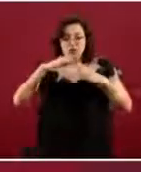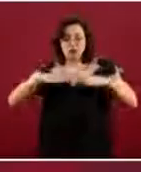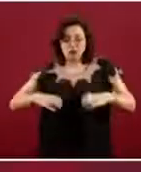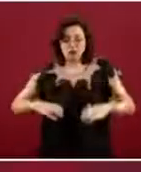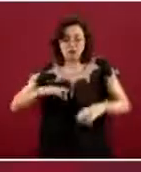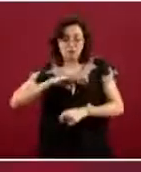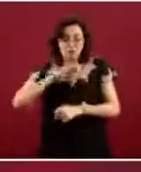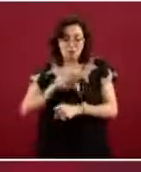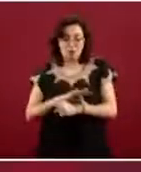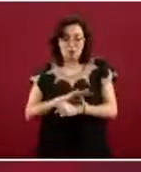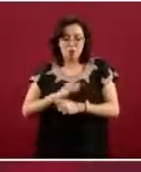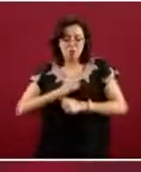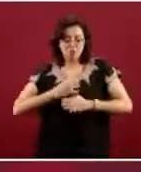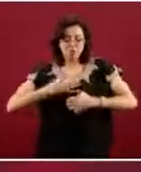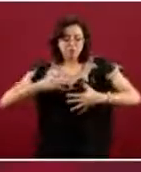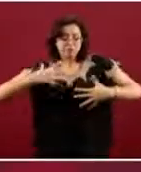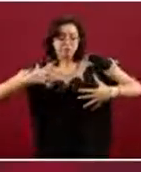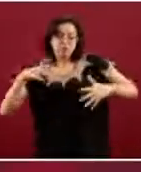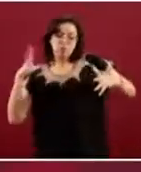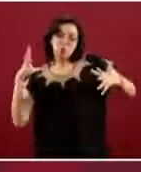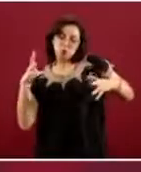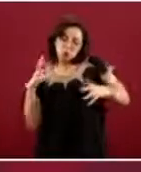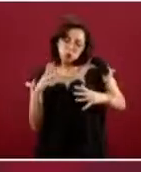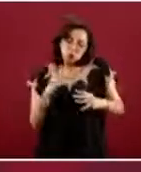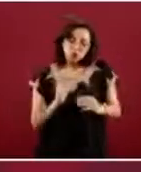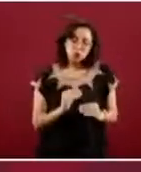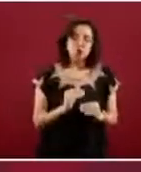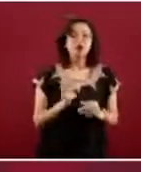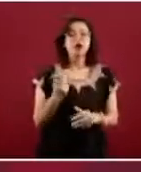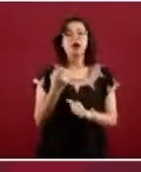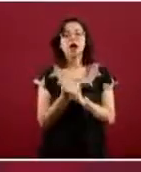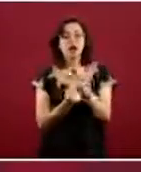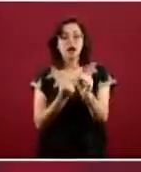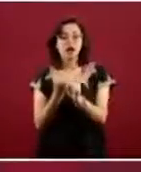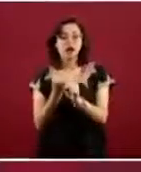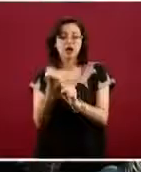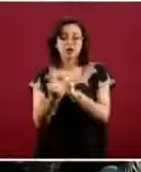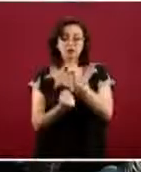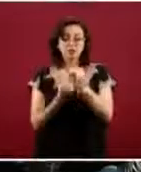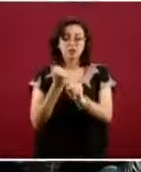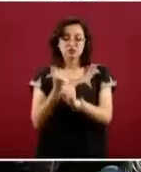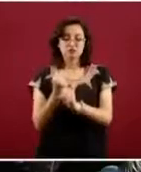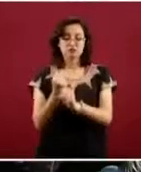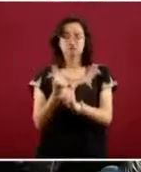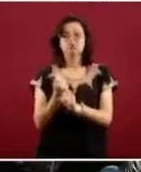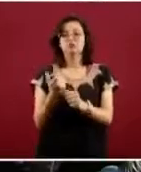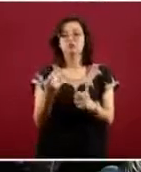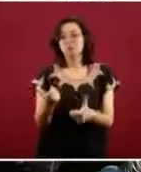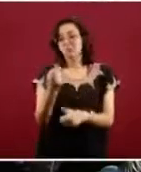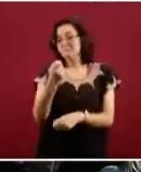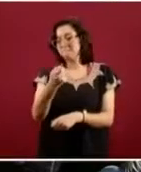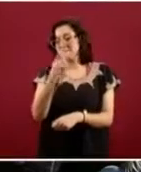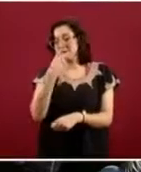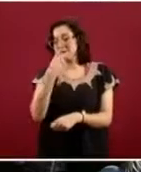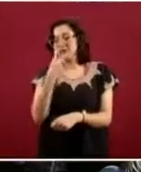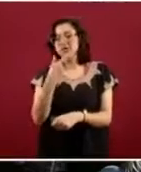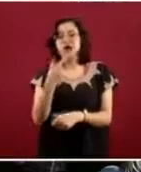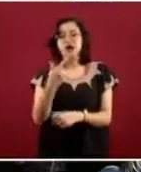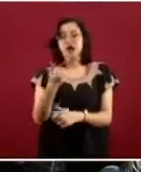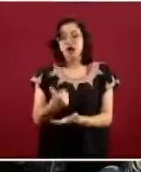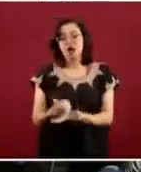inmune. Se ha intentado por muchos años que sea un medicamento específico para